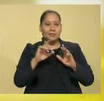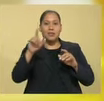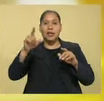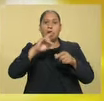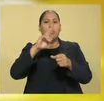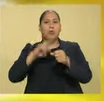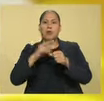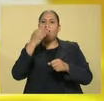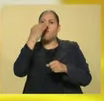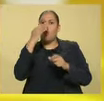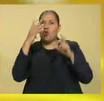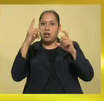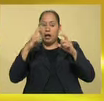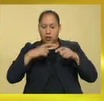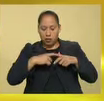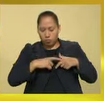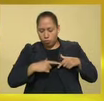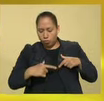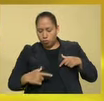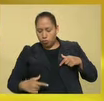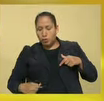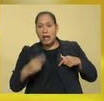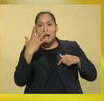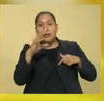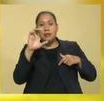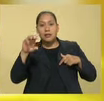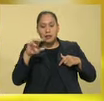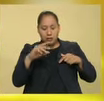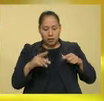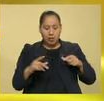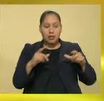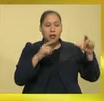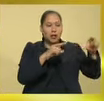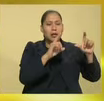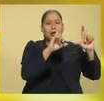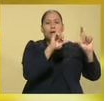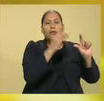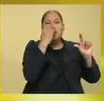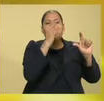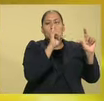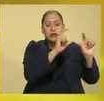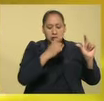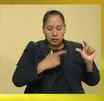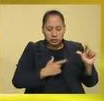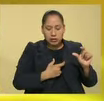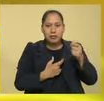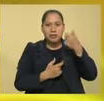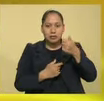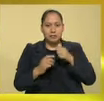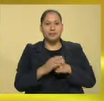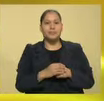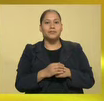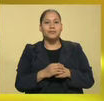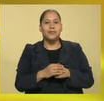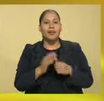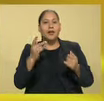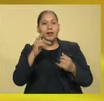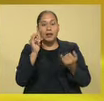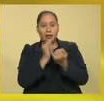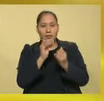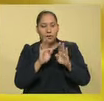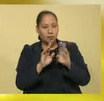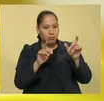una flor, digamos, de este tamaño, de 10 pues centímetros, la petit la usa de 6. Ajá, más chiquita, ¿no? Okay. Pero además, el patronaje